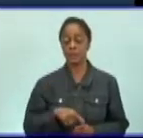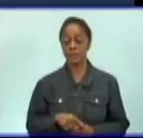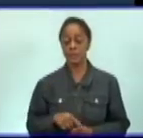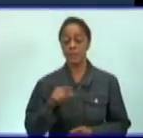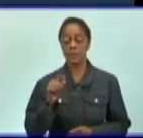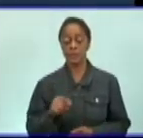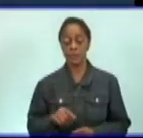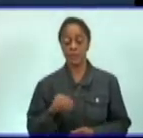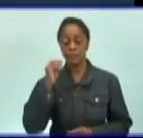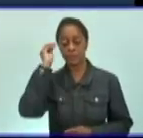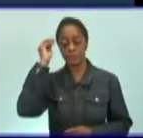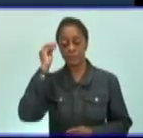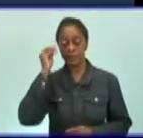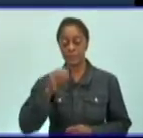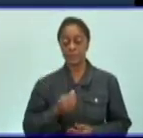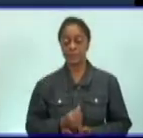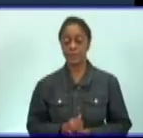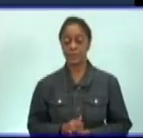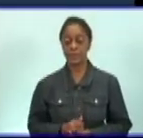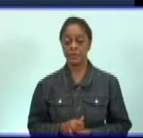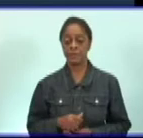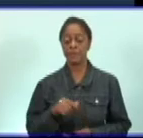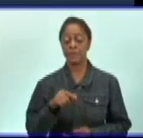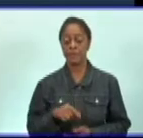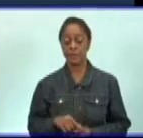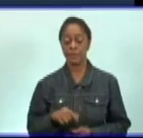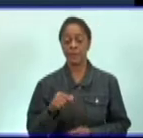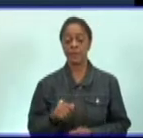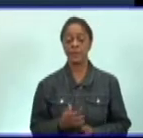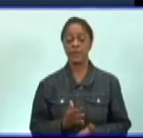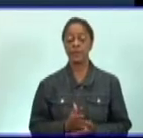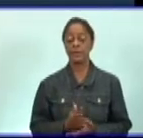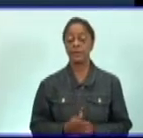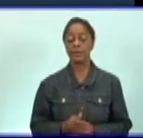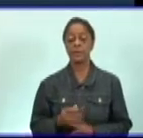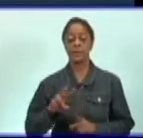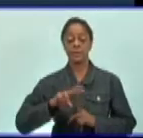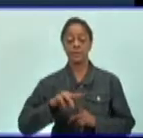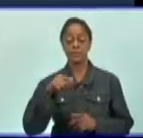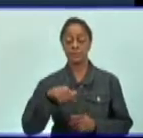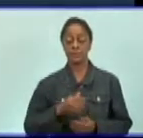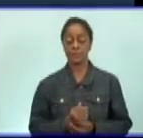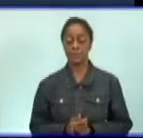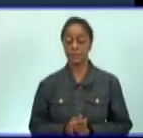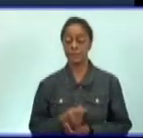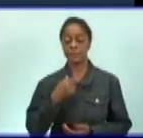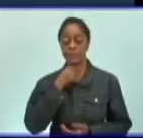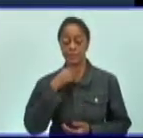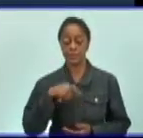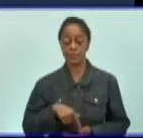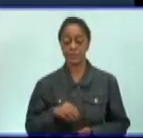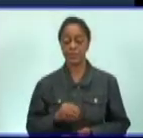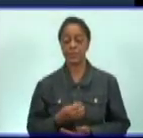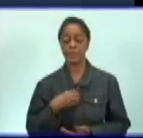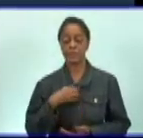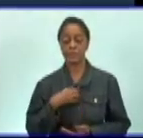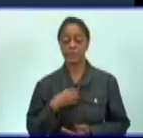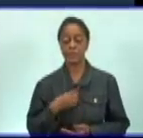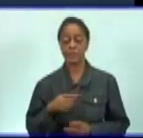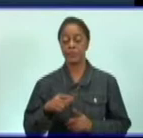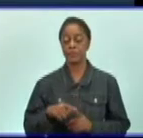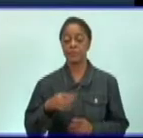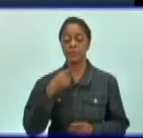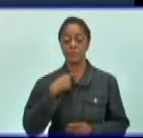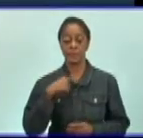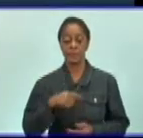hemos analizado en la emisión televisiva de hoy. Por ejemplo, aquí tenemos los tipos de